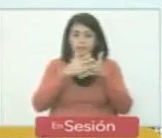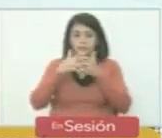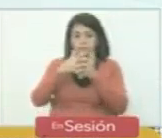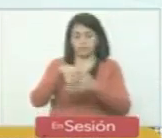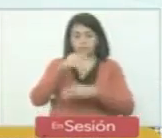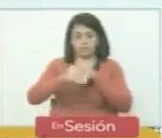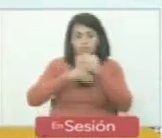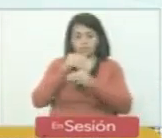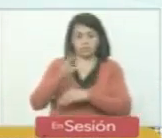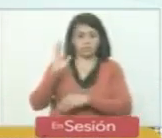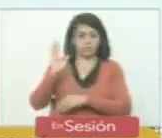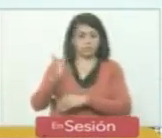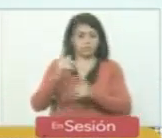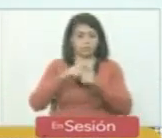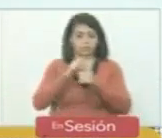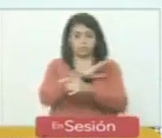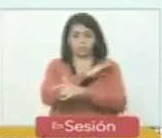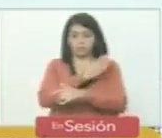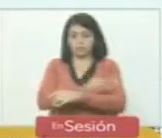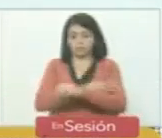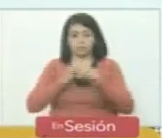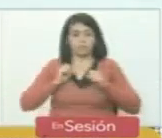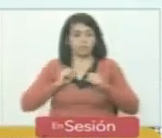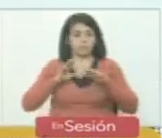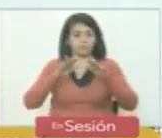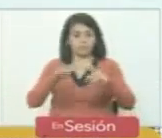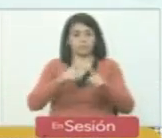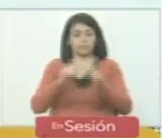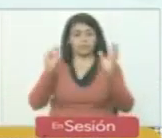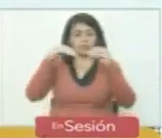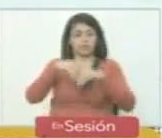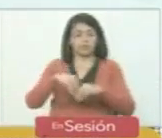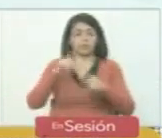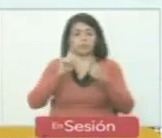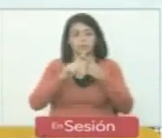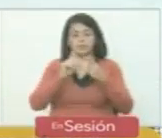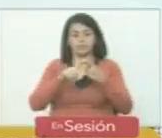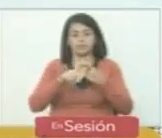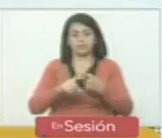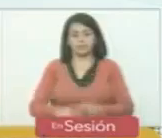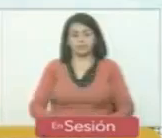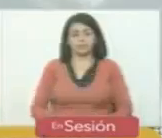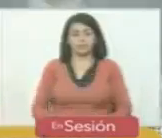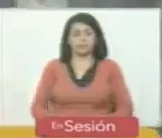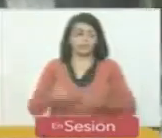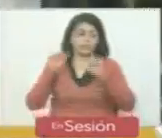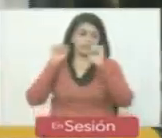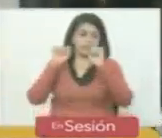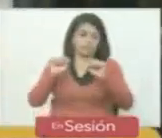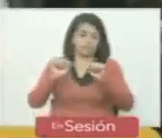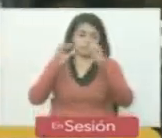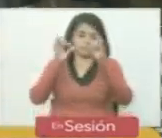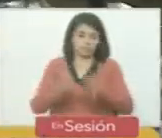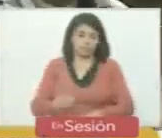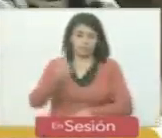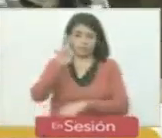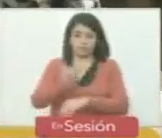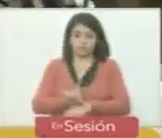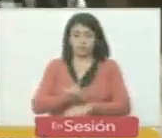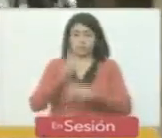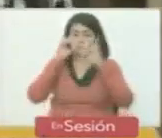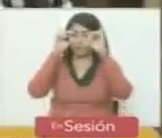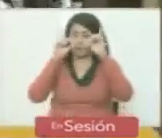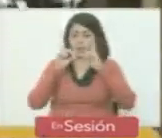impuestas por potencias extranjeras, acuerda. Primero, rechazar de forma unánime y